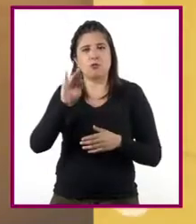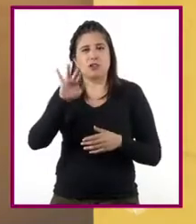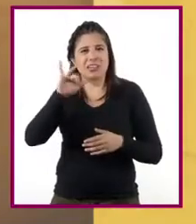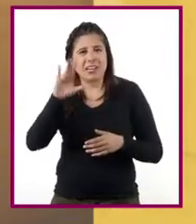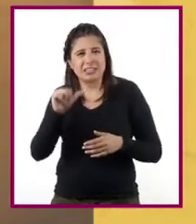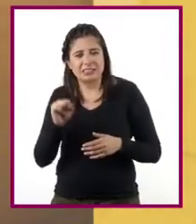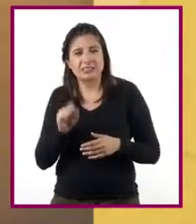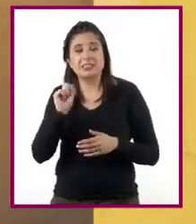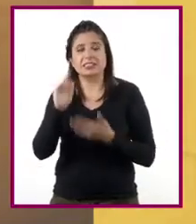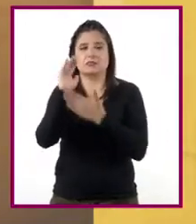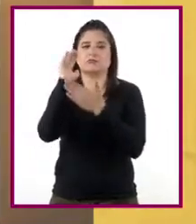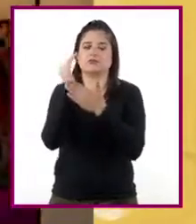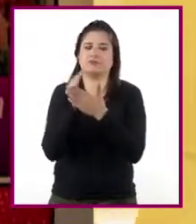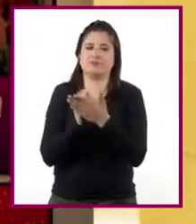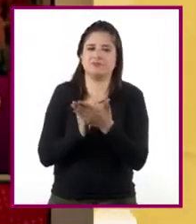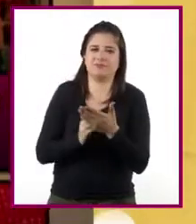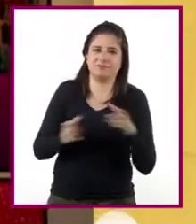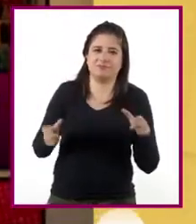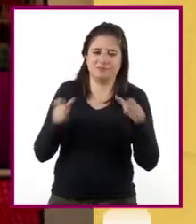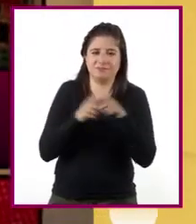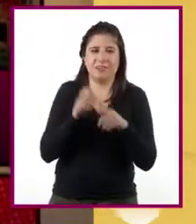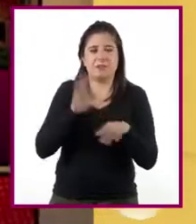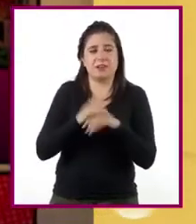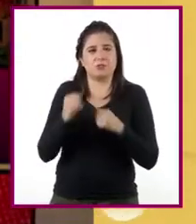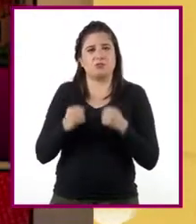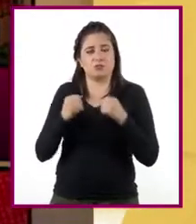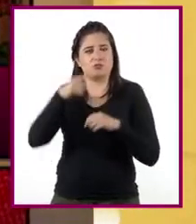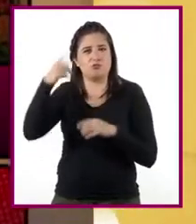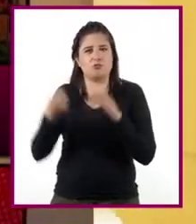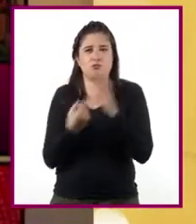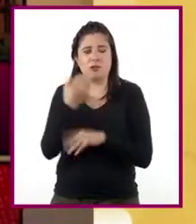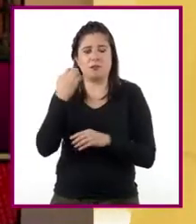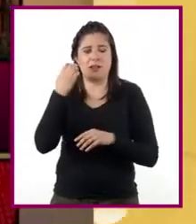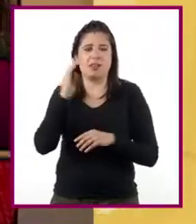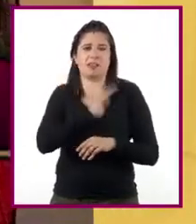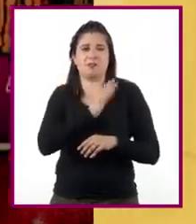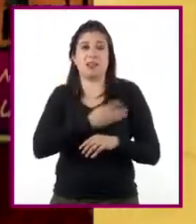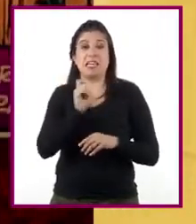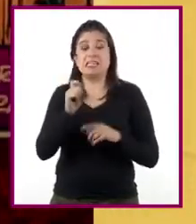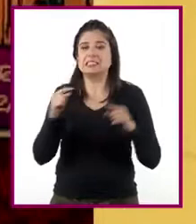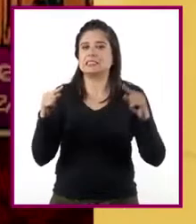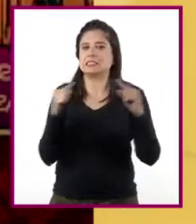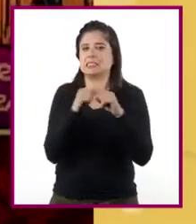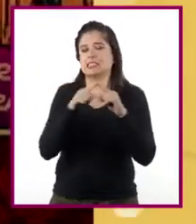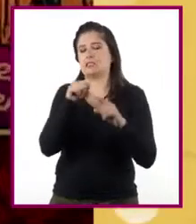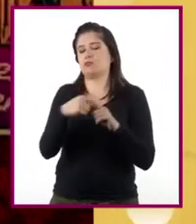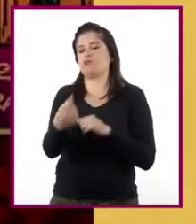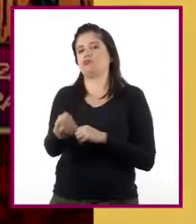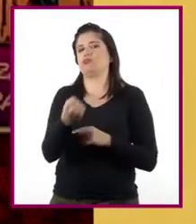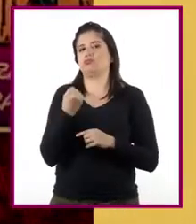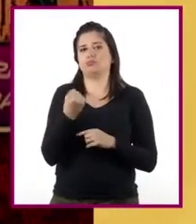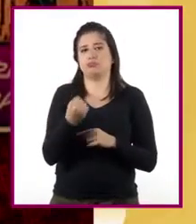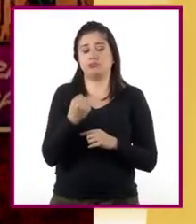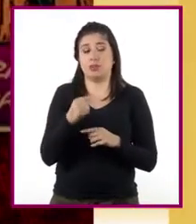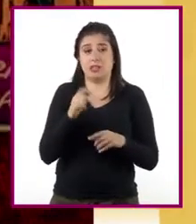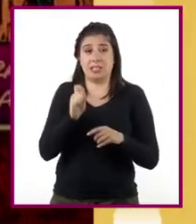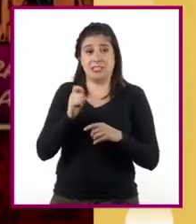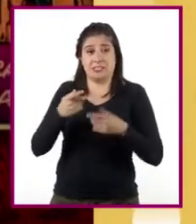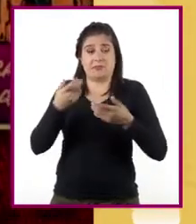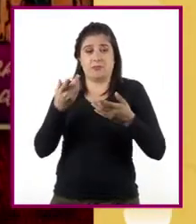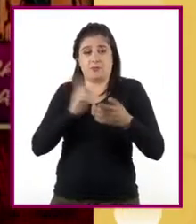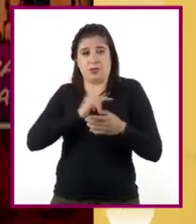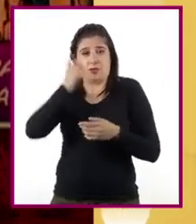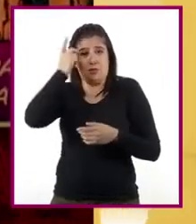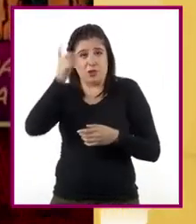el poder de las corporaciones, y la más poderosa en Nueva España era la Iglesia. La cédula sobre enajenación de bienes